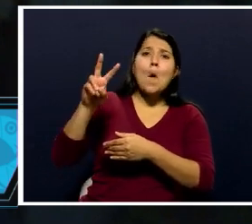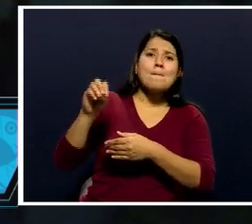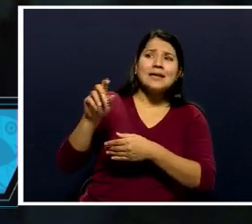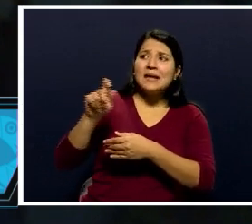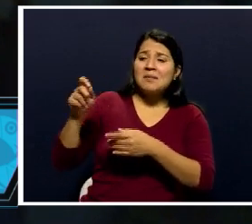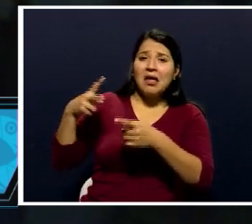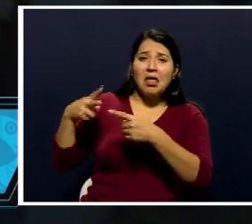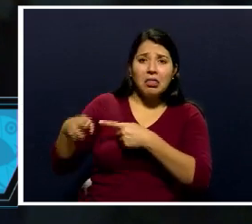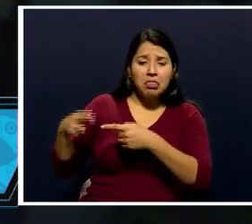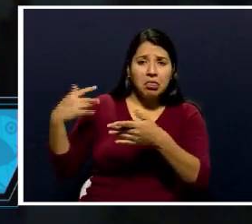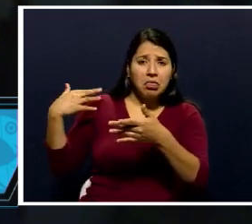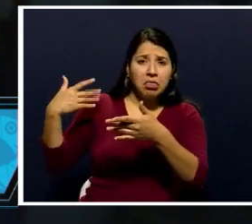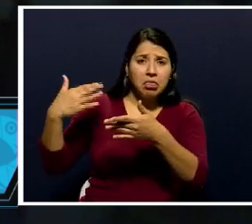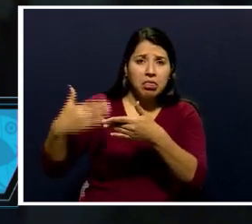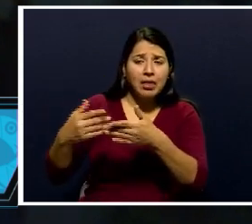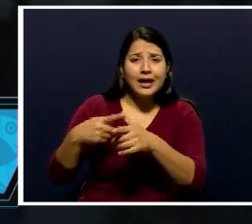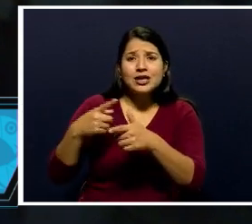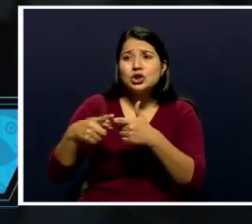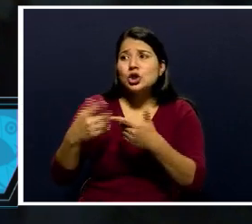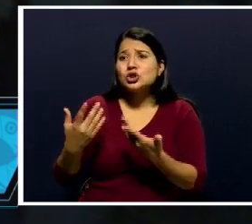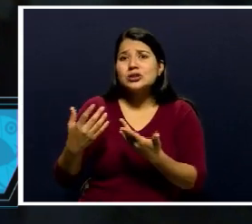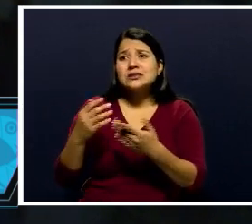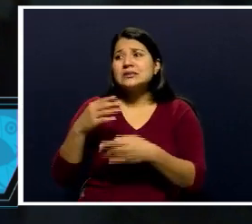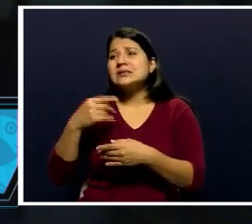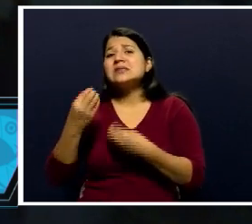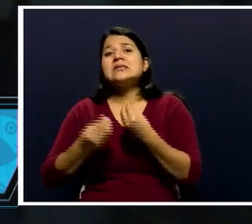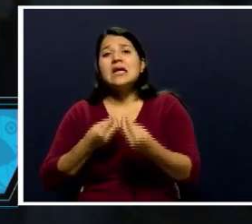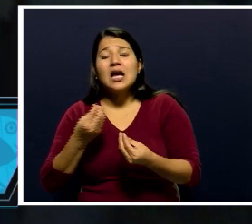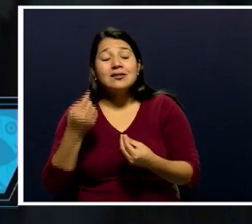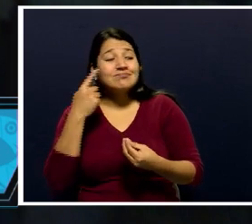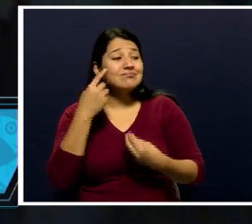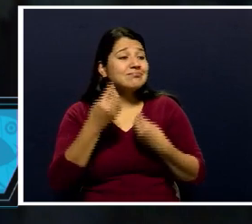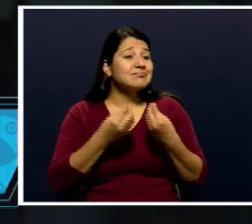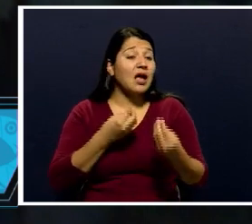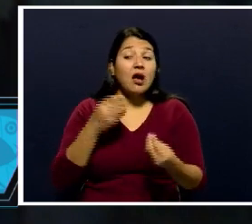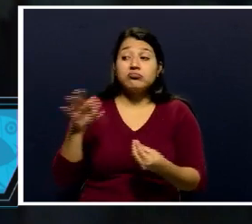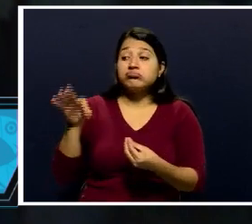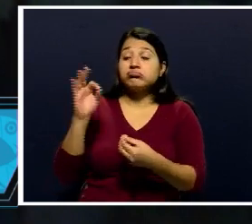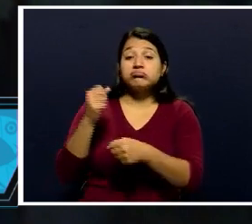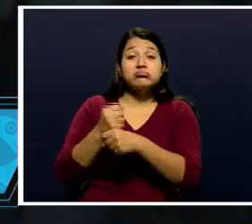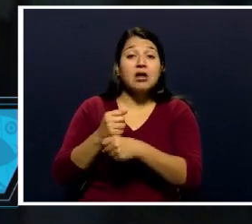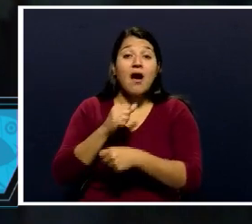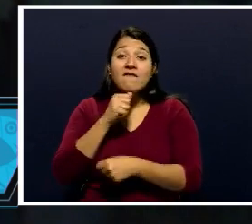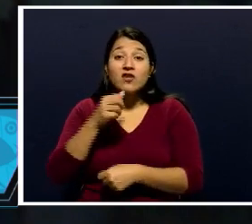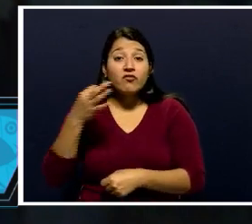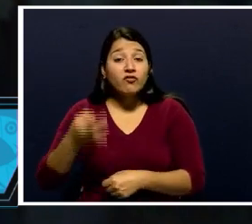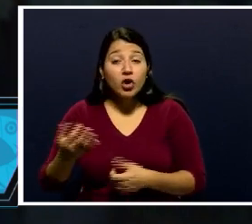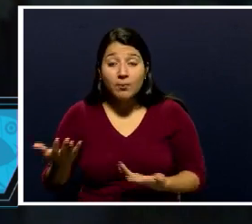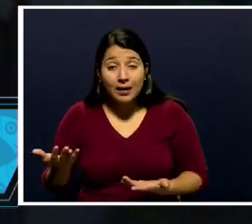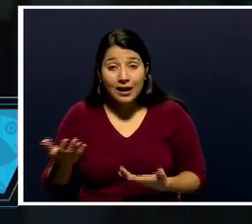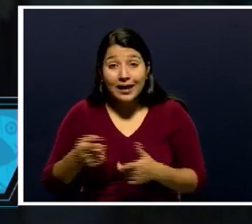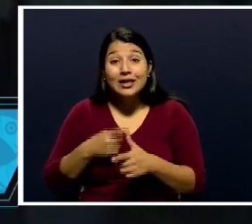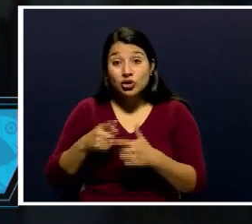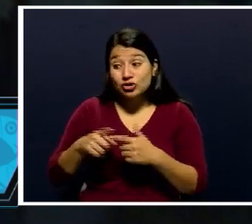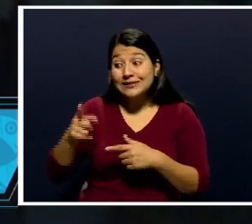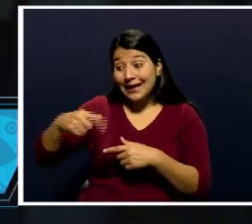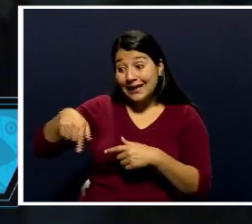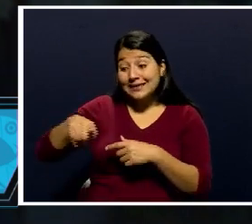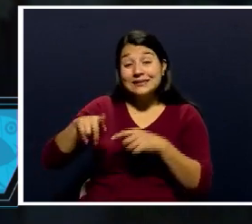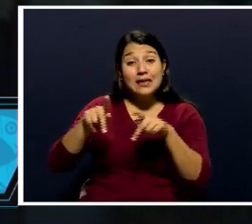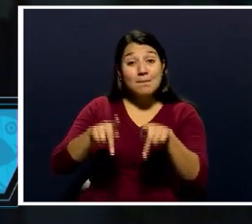están haciendo básicamente trabajo a destajo, trabajo informal. Esas personas tienen ciertas necesidades en este